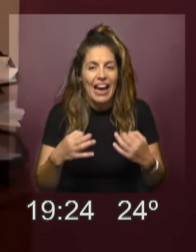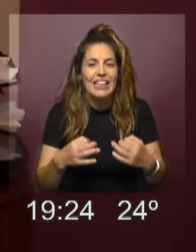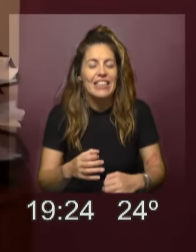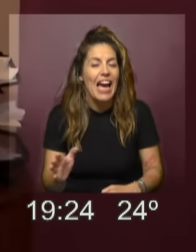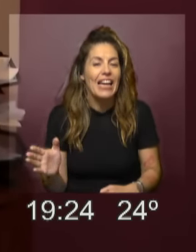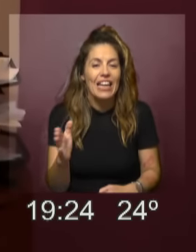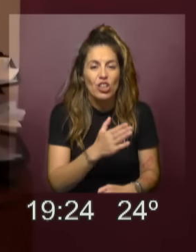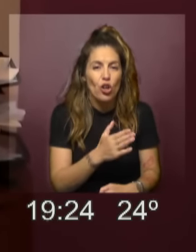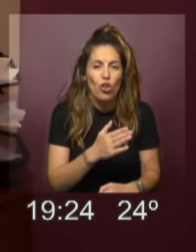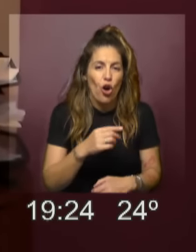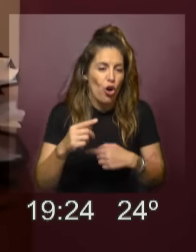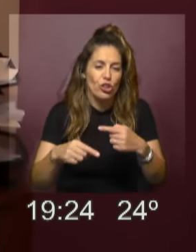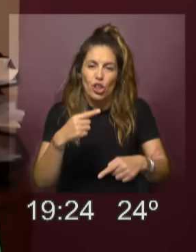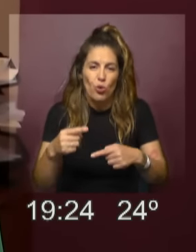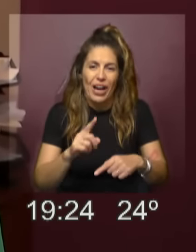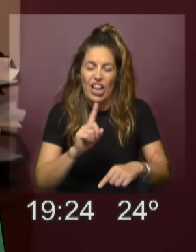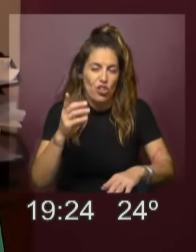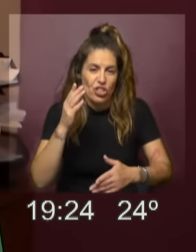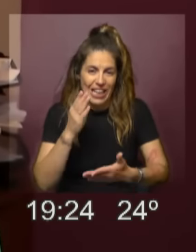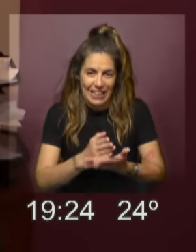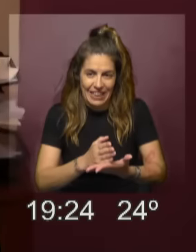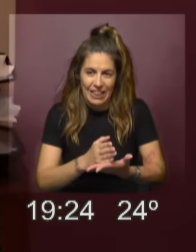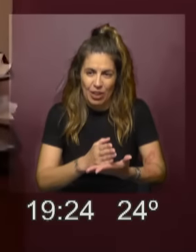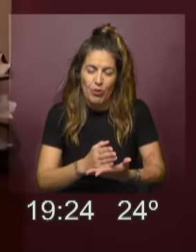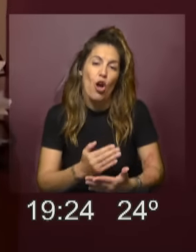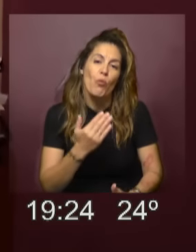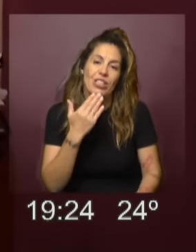esto perpetúa la impunidad. Soledad, muchas gracias por estos